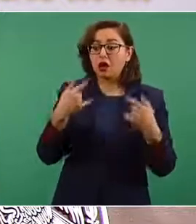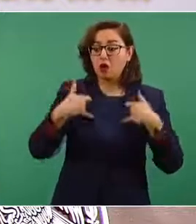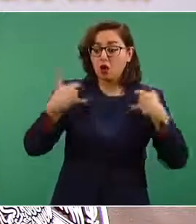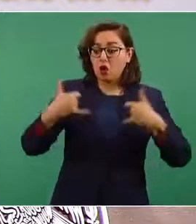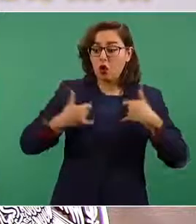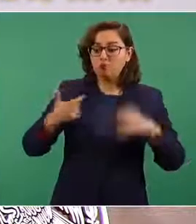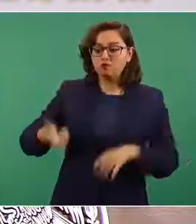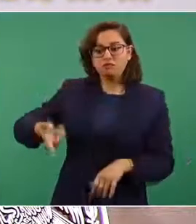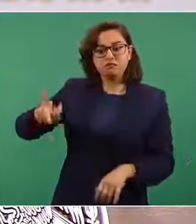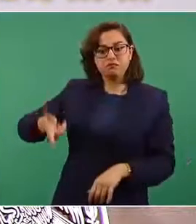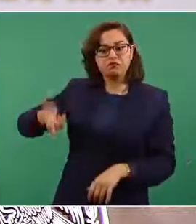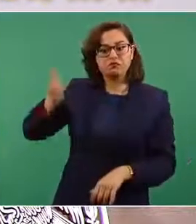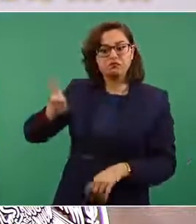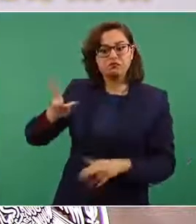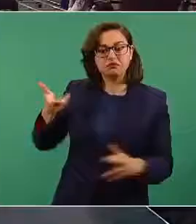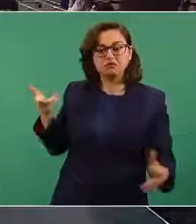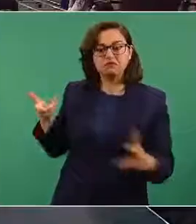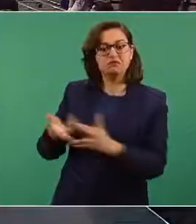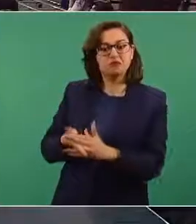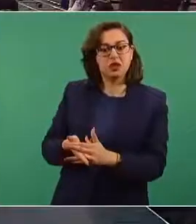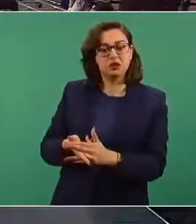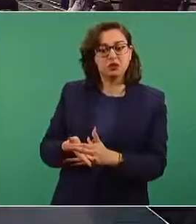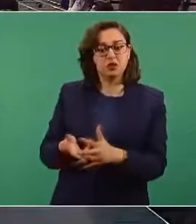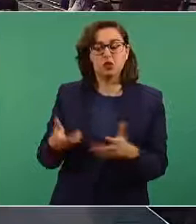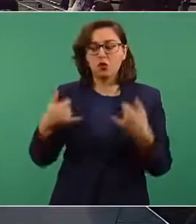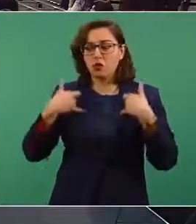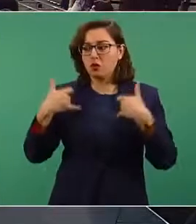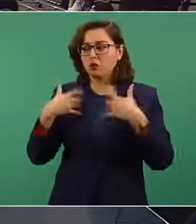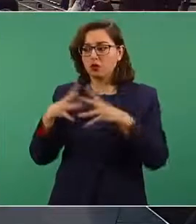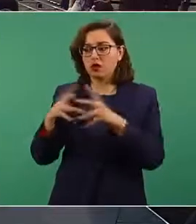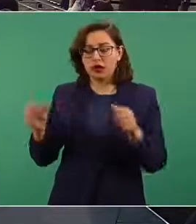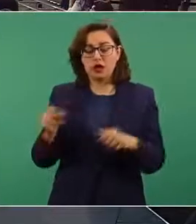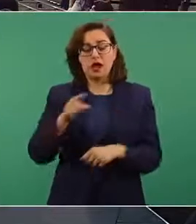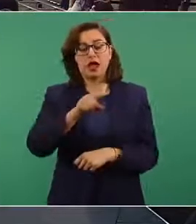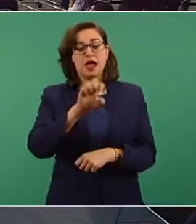extrajudicial, que Encinas le dé el informe.